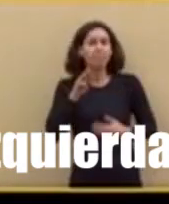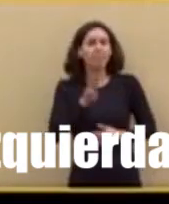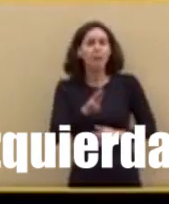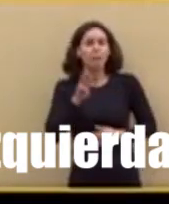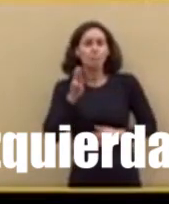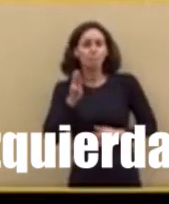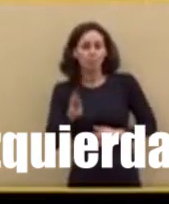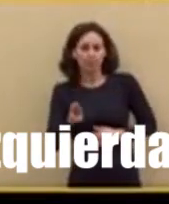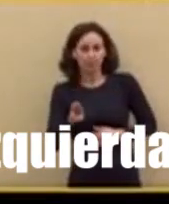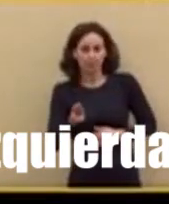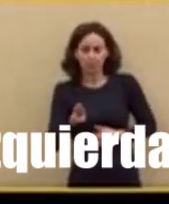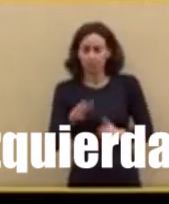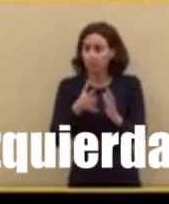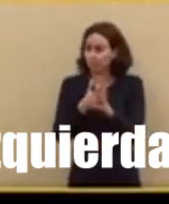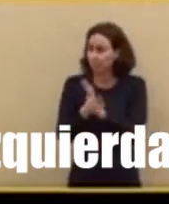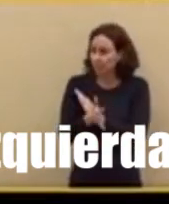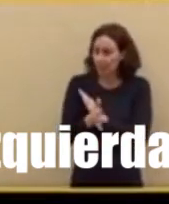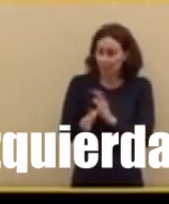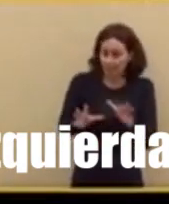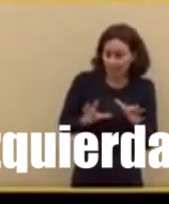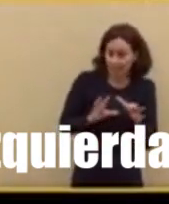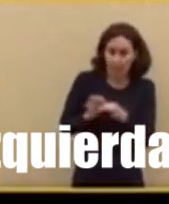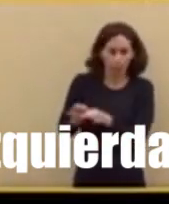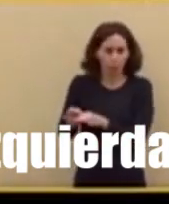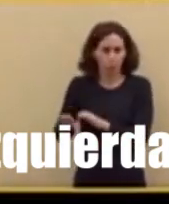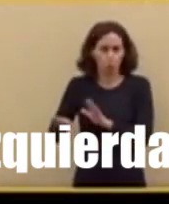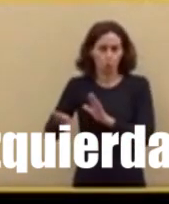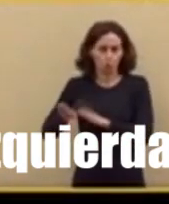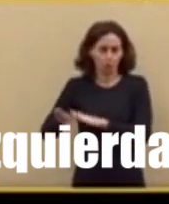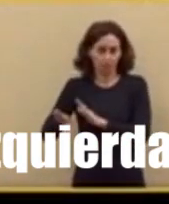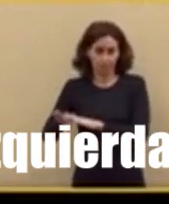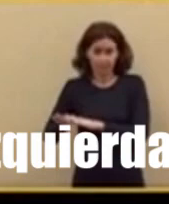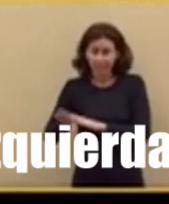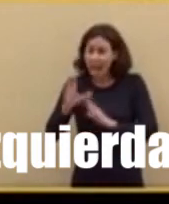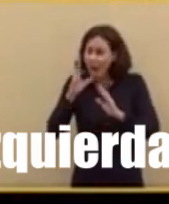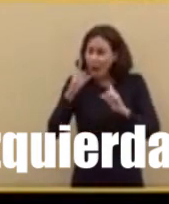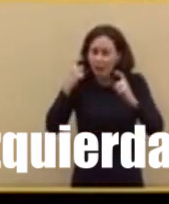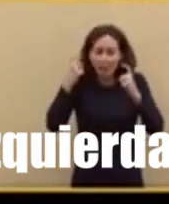a la derecha del PSOE, pero ahora tenemos que conseguir el reagrupamiento